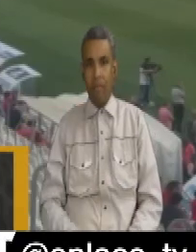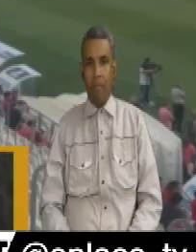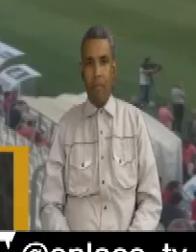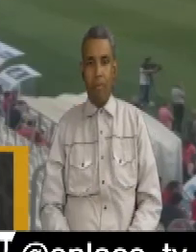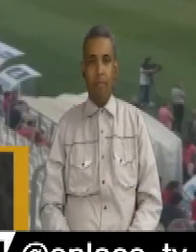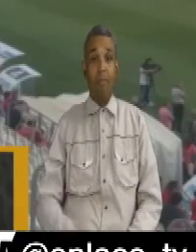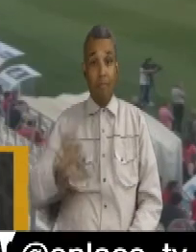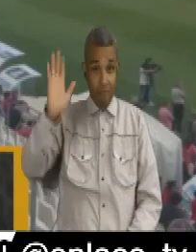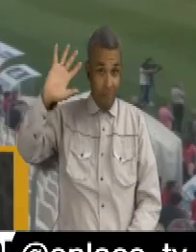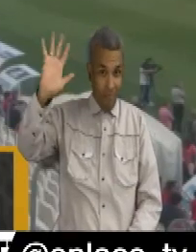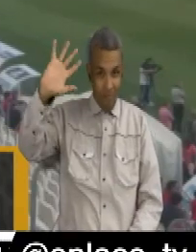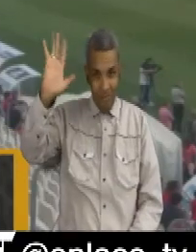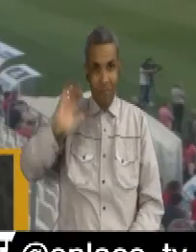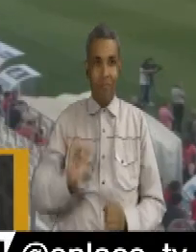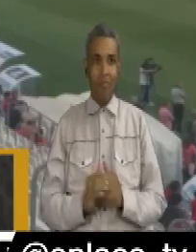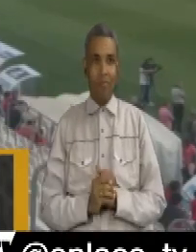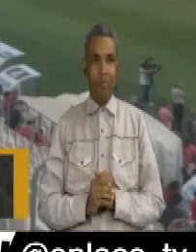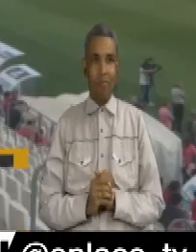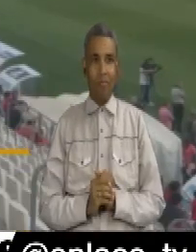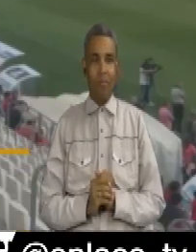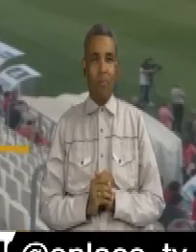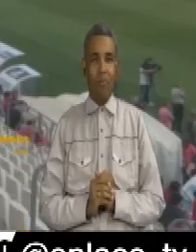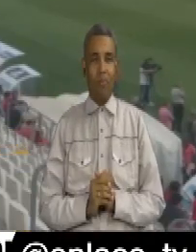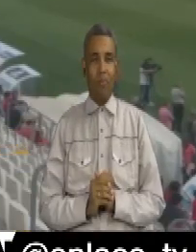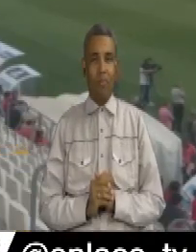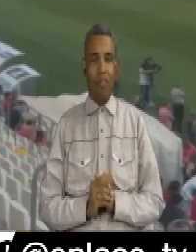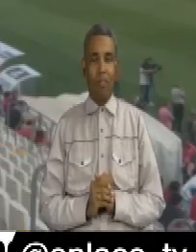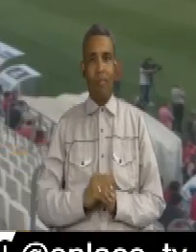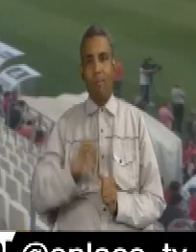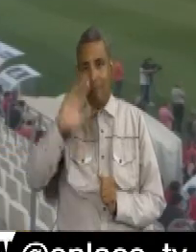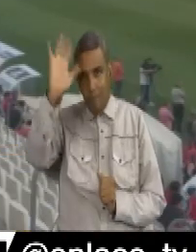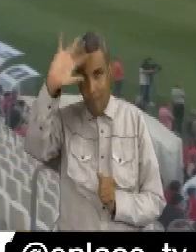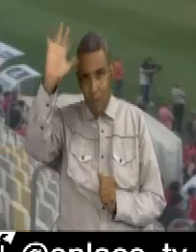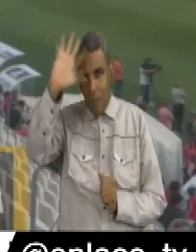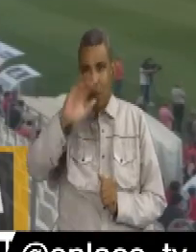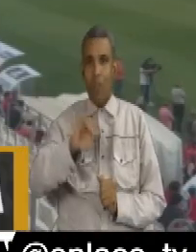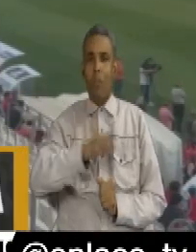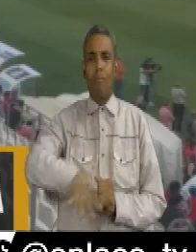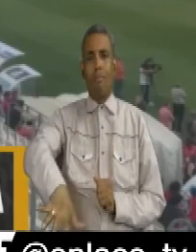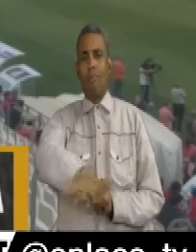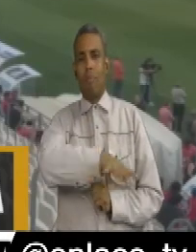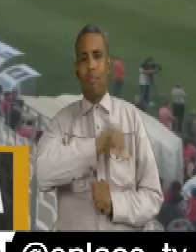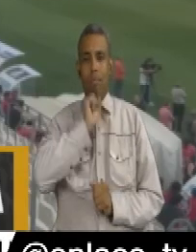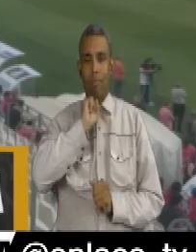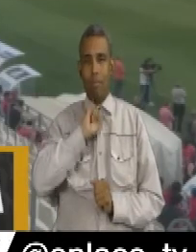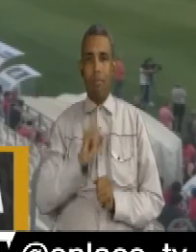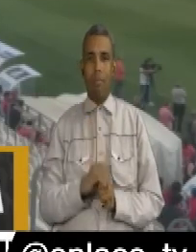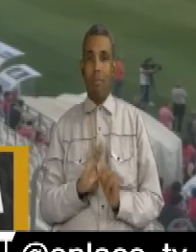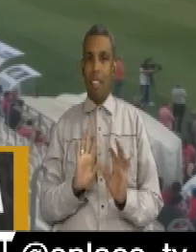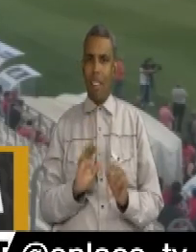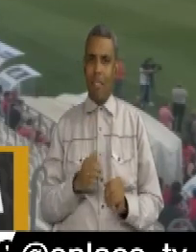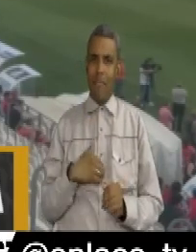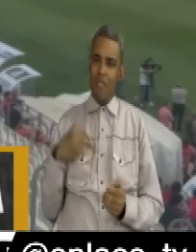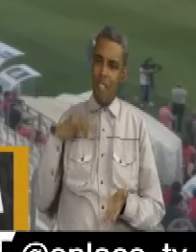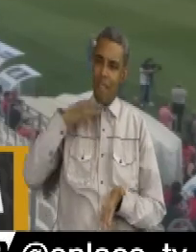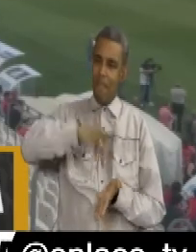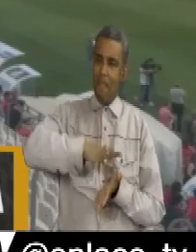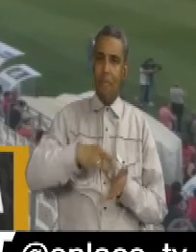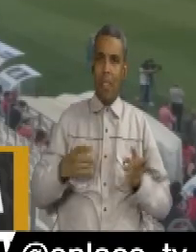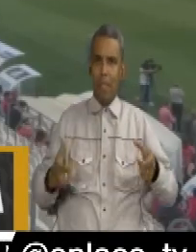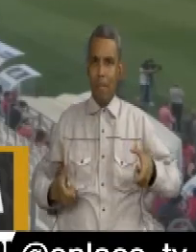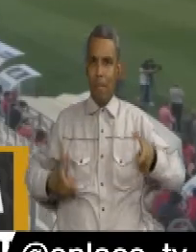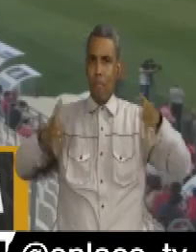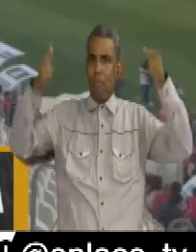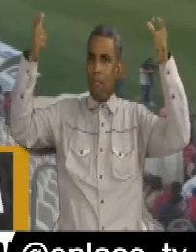cordial para todos los televidentes de Enlace Noticias en la ciudad de Barranca Bermeja. Ya estamos, o continuamos aquí mejor, en el Estadio Nueva